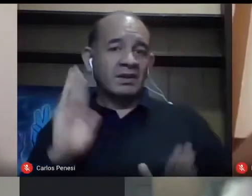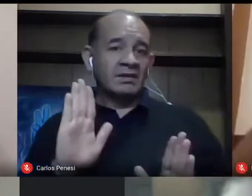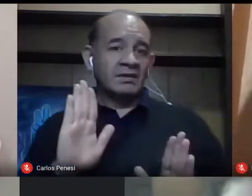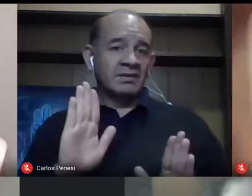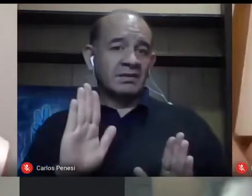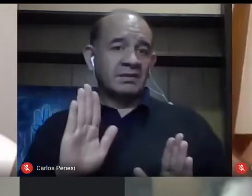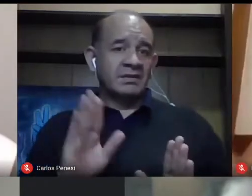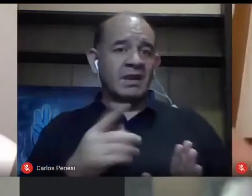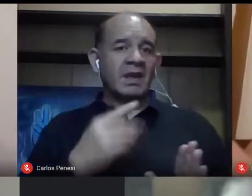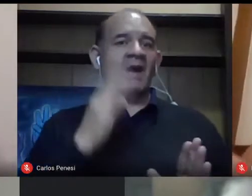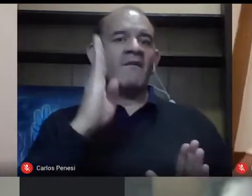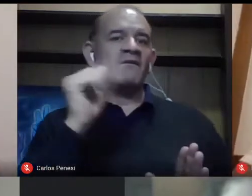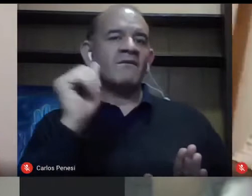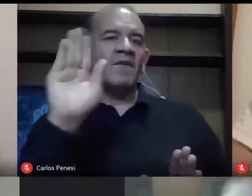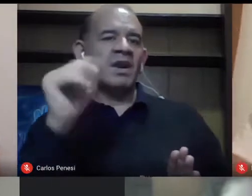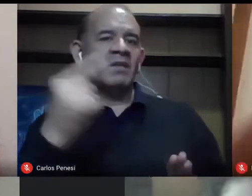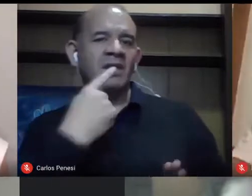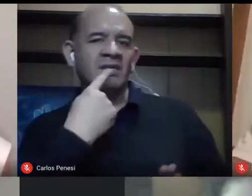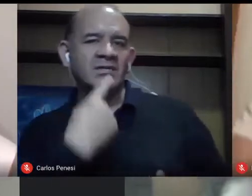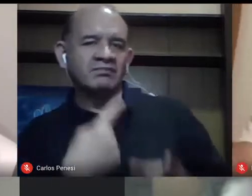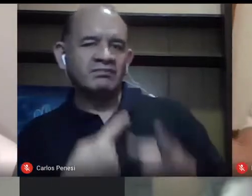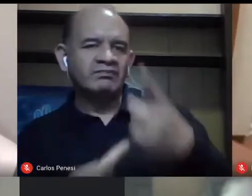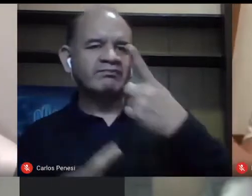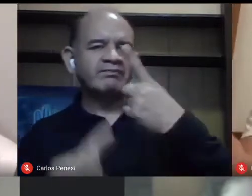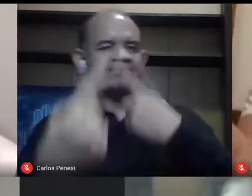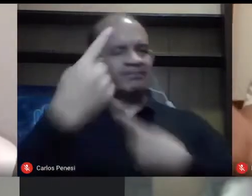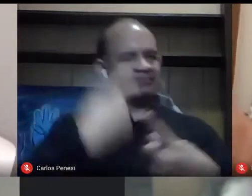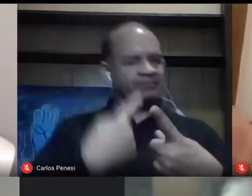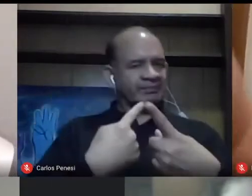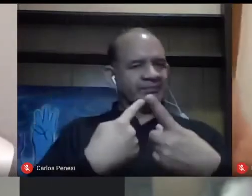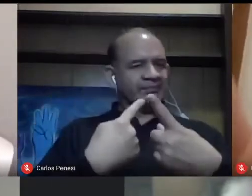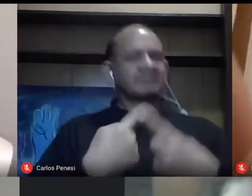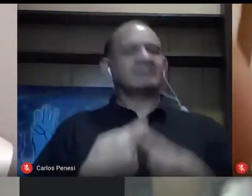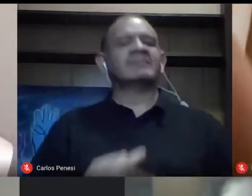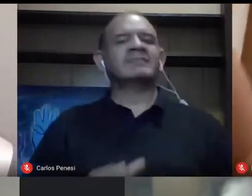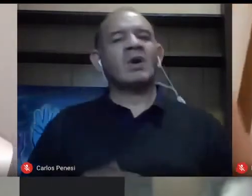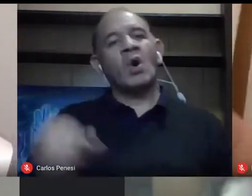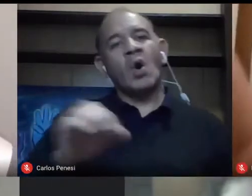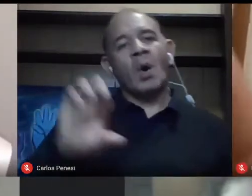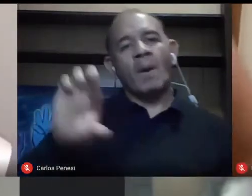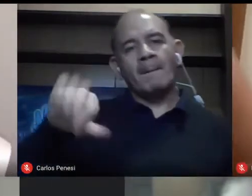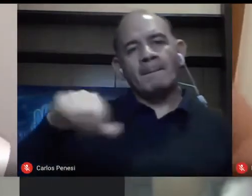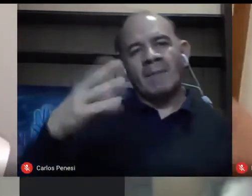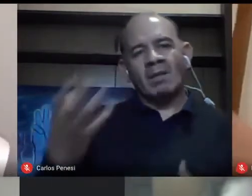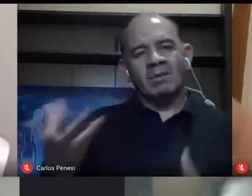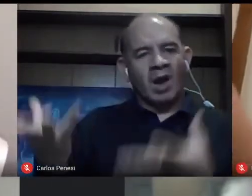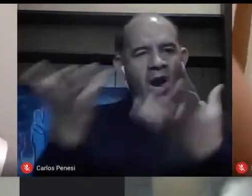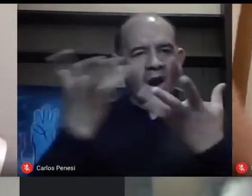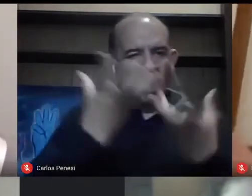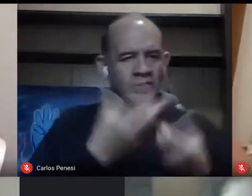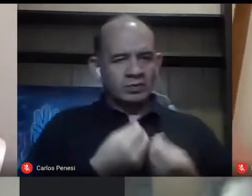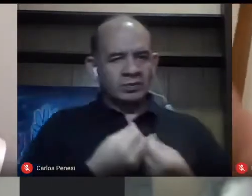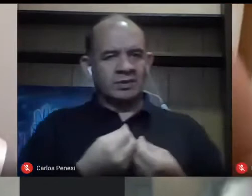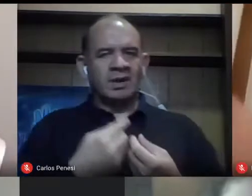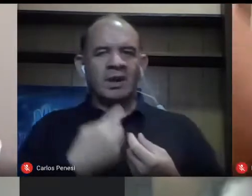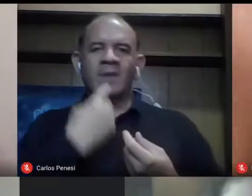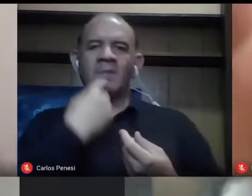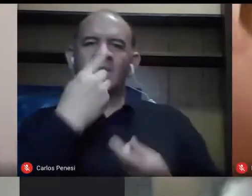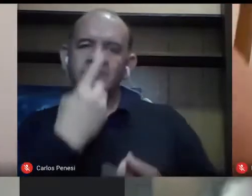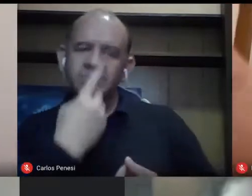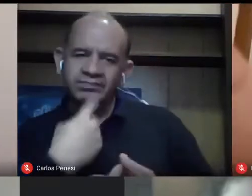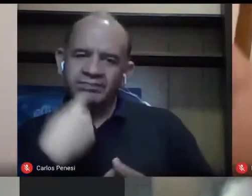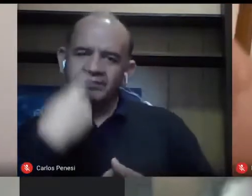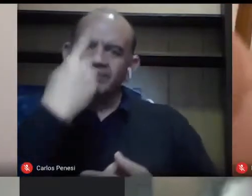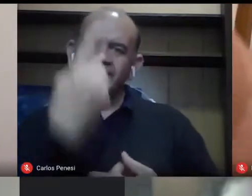podés sintetizar, y de última también si, Pablo o Gabriela quieren sumar, por favor lo hacen. María Eugenia nos